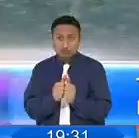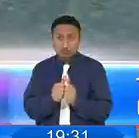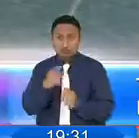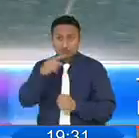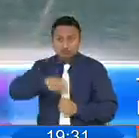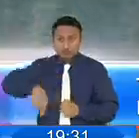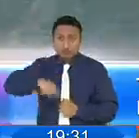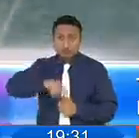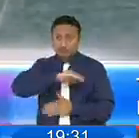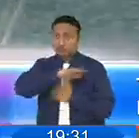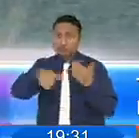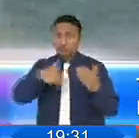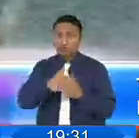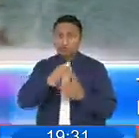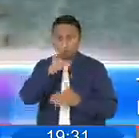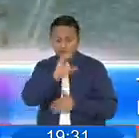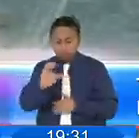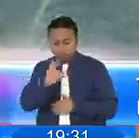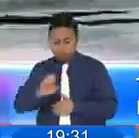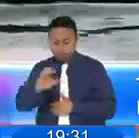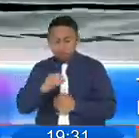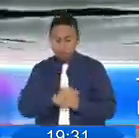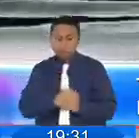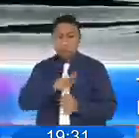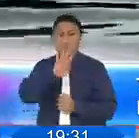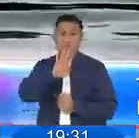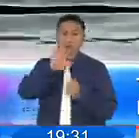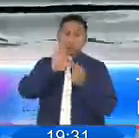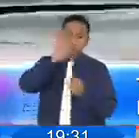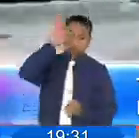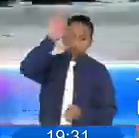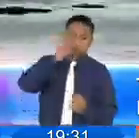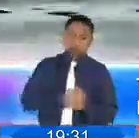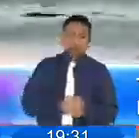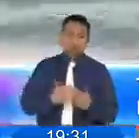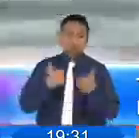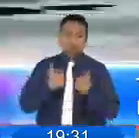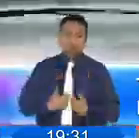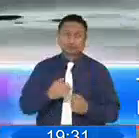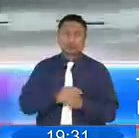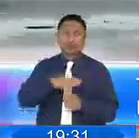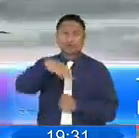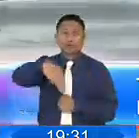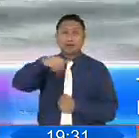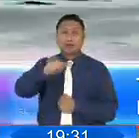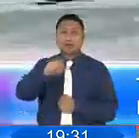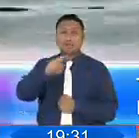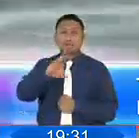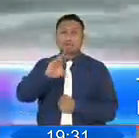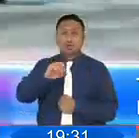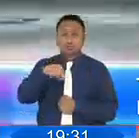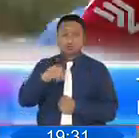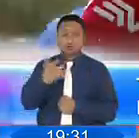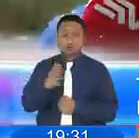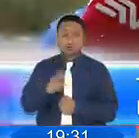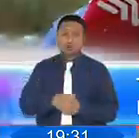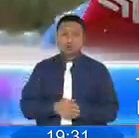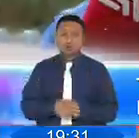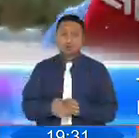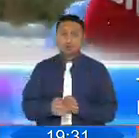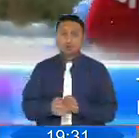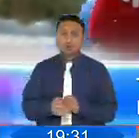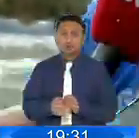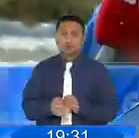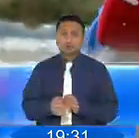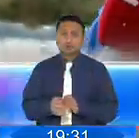rastrearon el reservorio de aproximadamente 4 metros de profundidad. El cuerpo de Marco no logró ser encontrado. Puede haber la